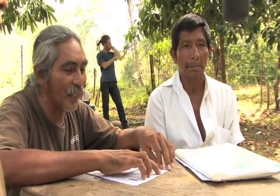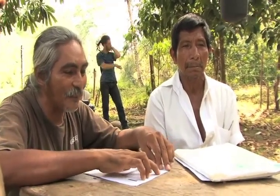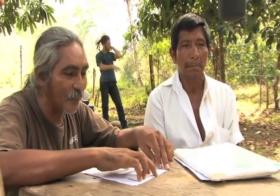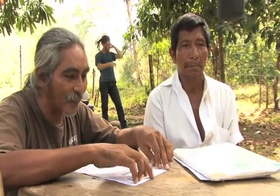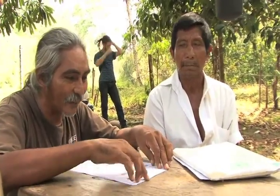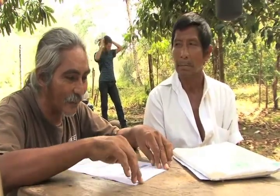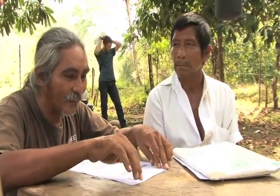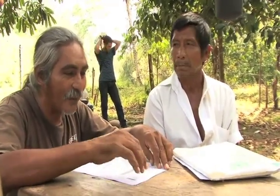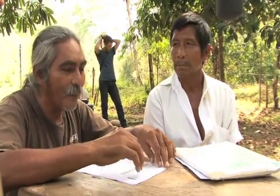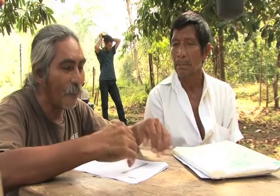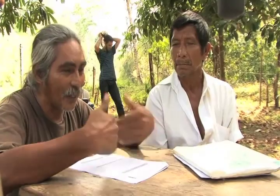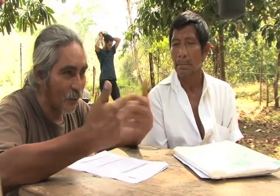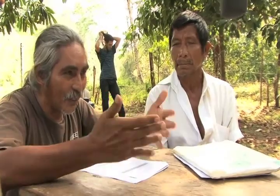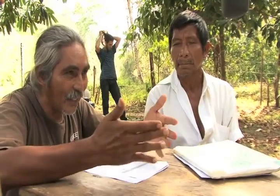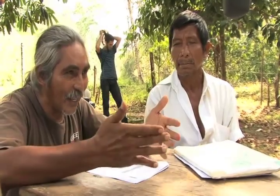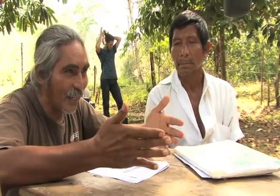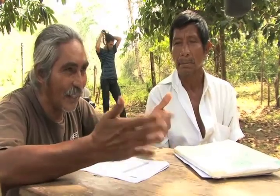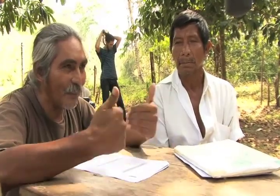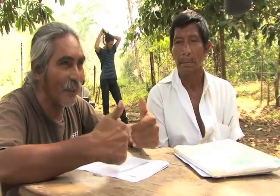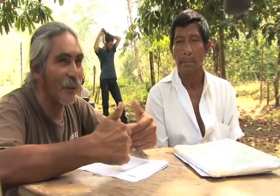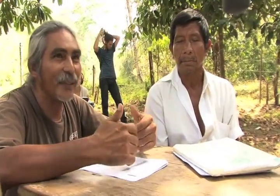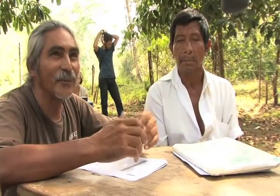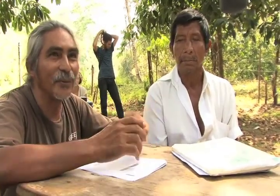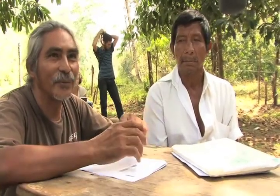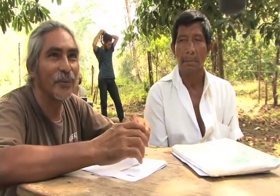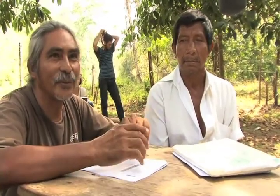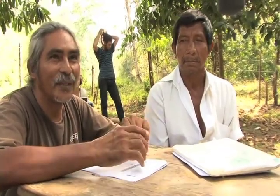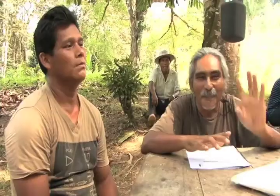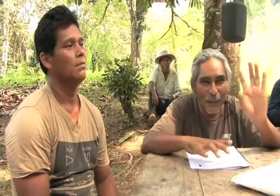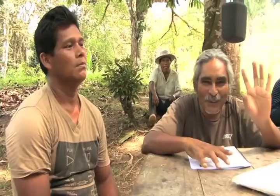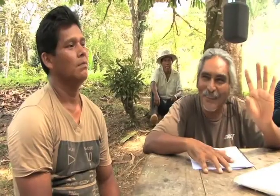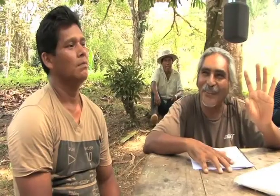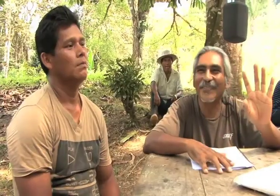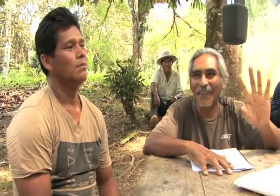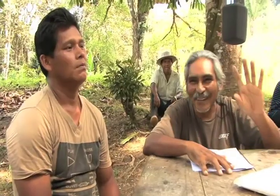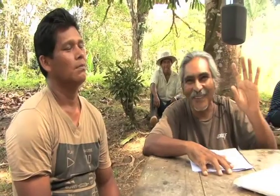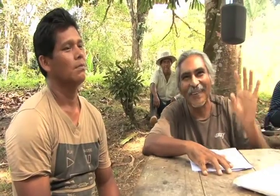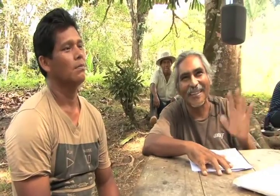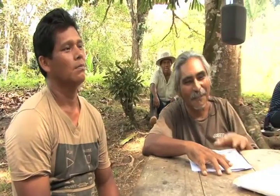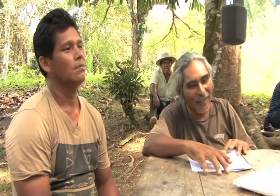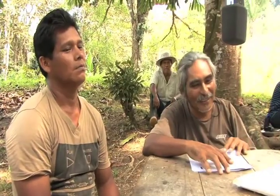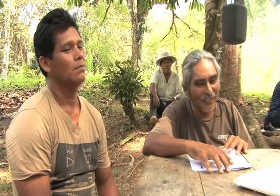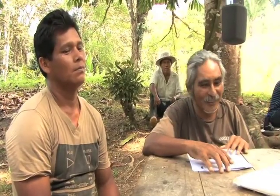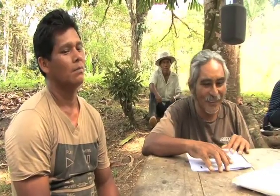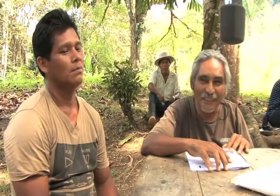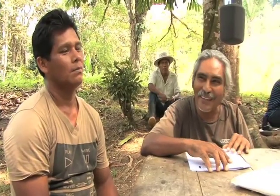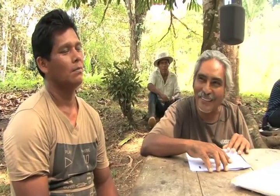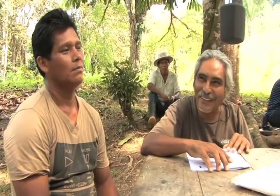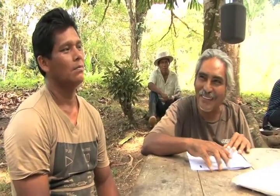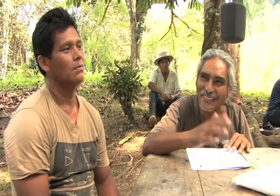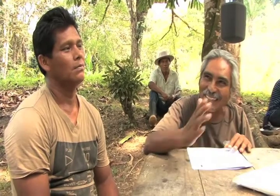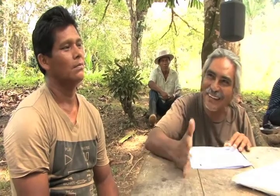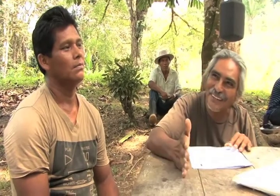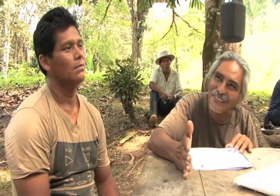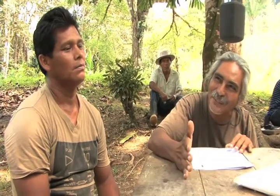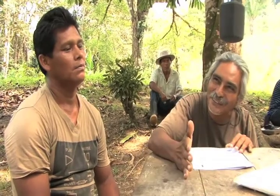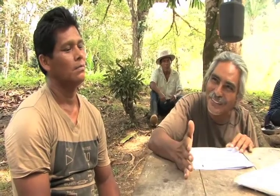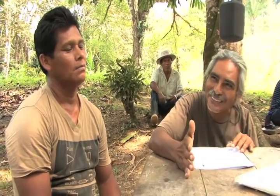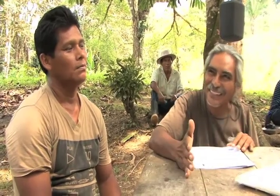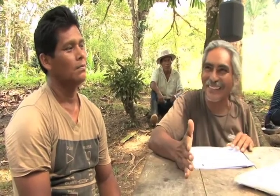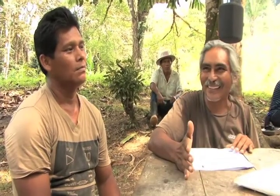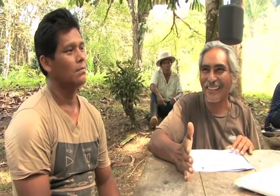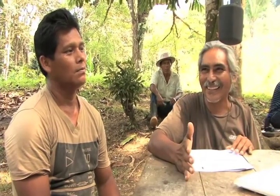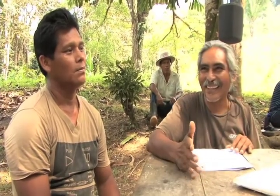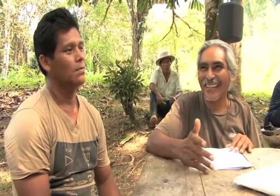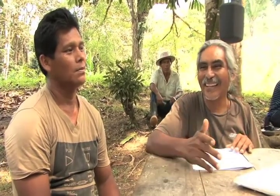llama vaciar el proyecto. Vació el de él y metió el de nosotros. Pero ya nosotros sabíamos lo de la asamblea, o sea, nosotros sabíamos que si llegaba a las 4